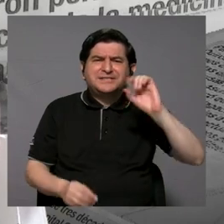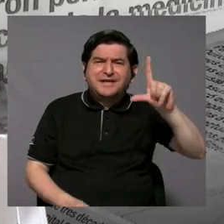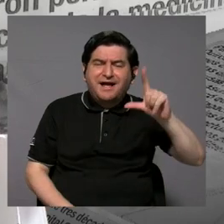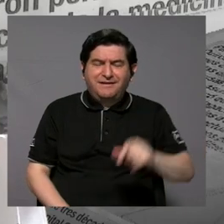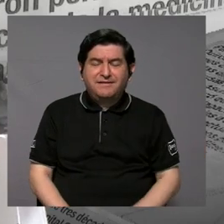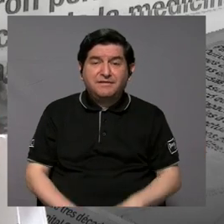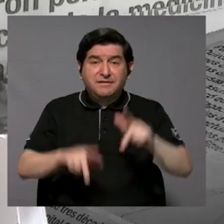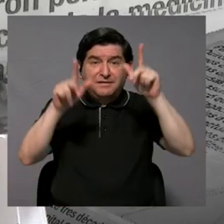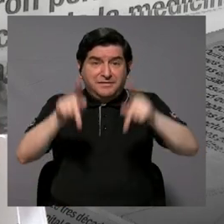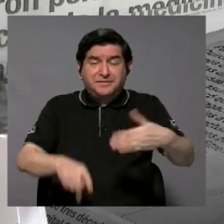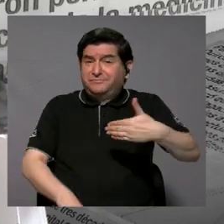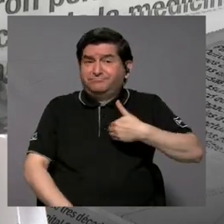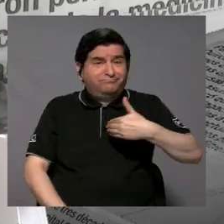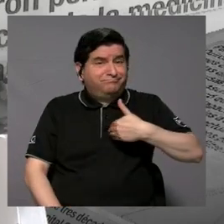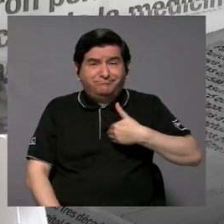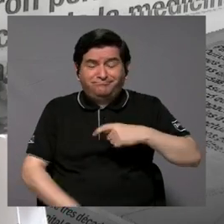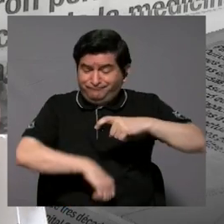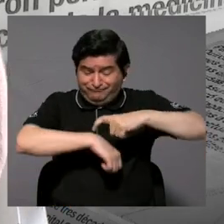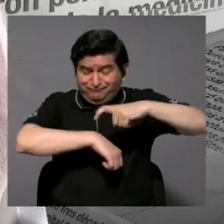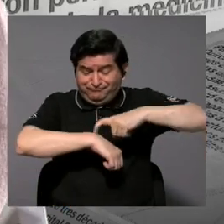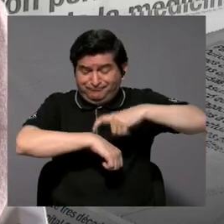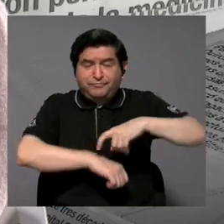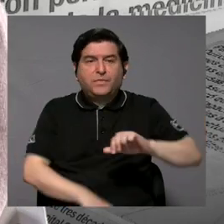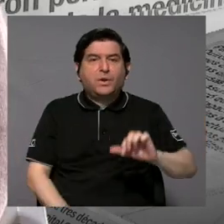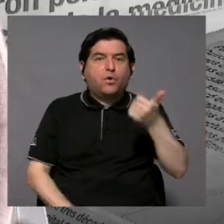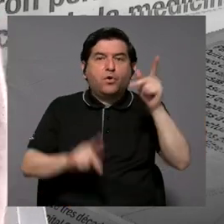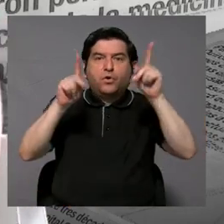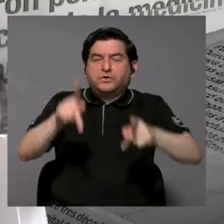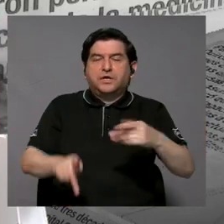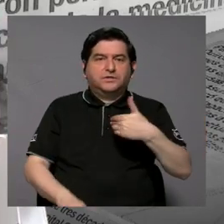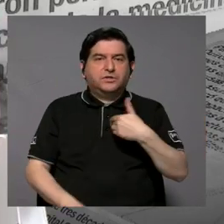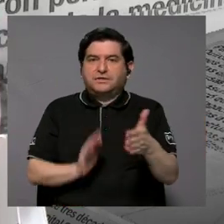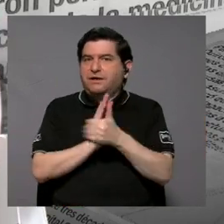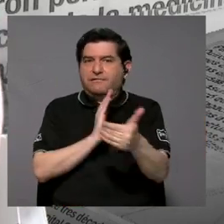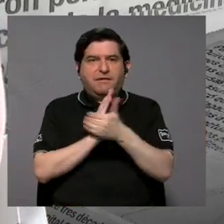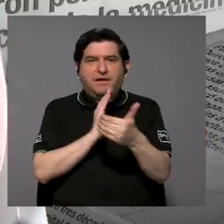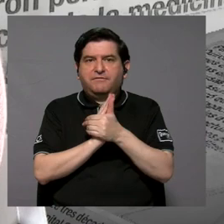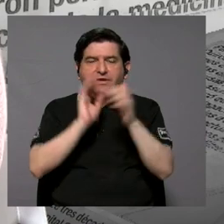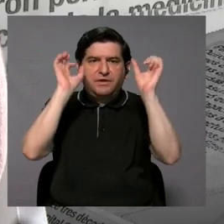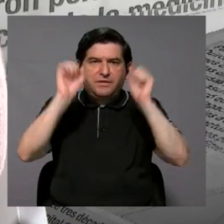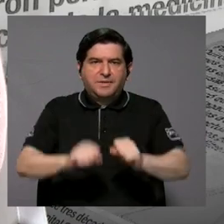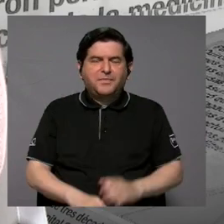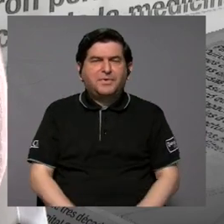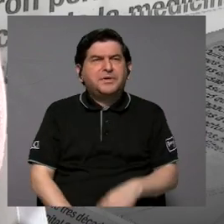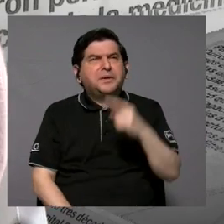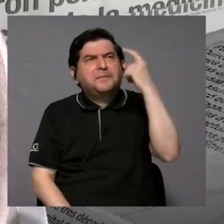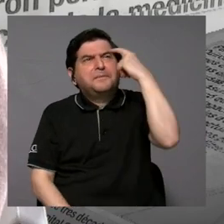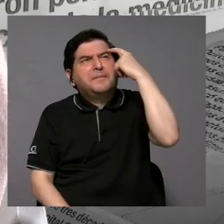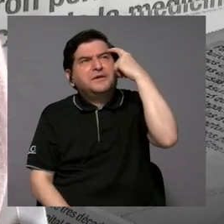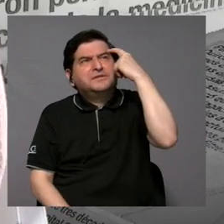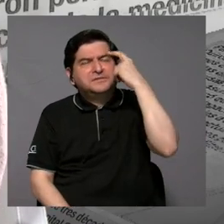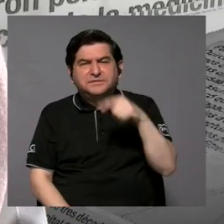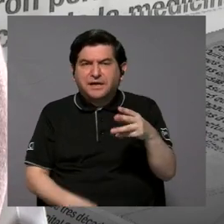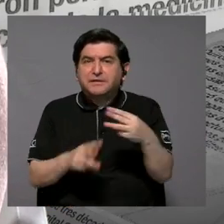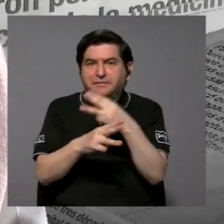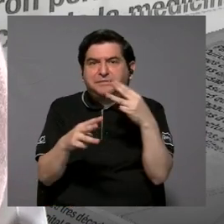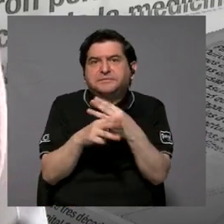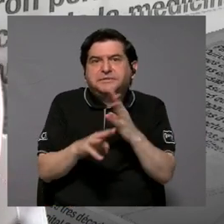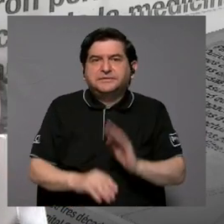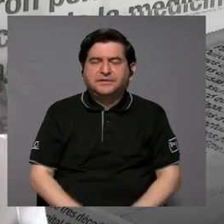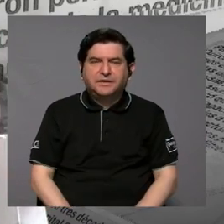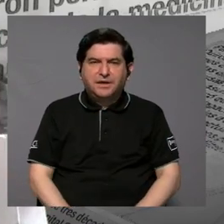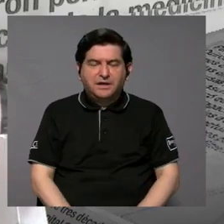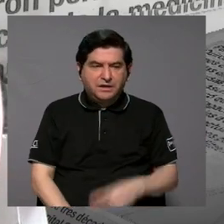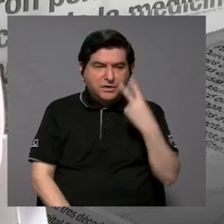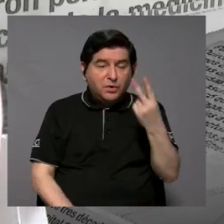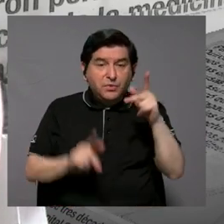mucha población no tiene tiempo y algunos ni siquiera tendrán las habilidades para poder ponerse a hacer esos cálculos matemáticos, ¿verdad? Yo he visto